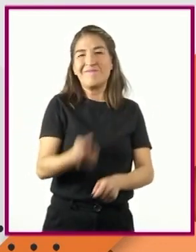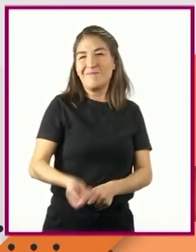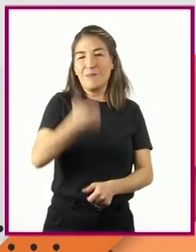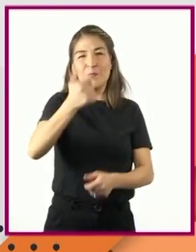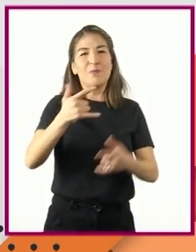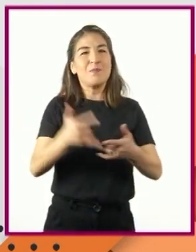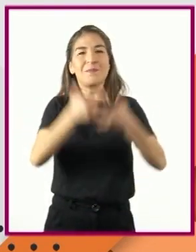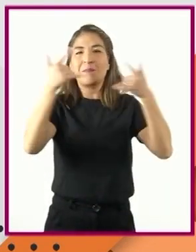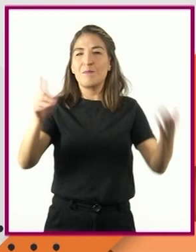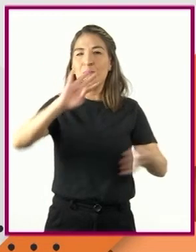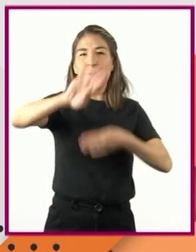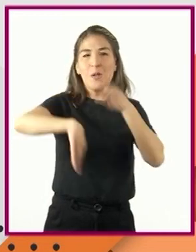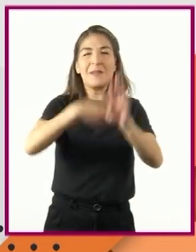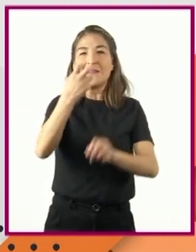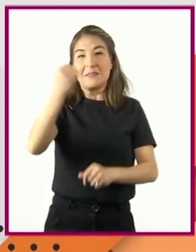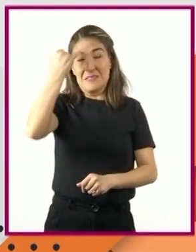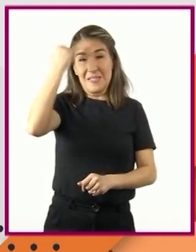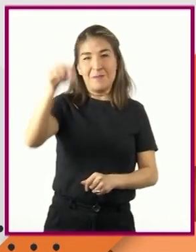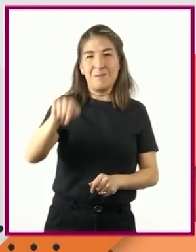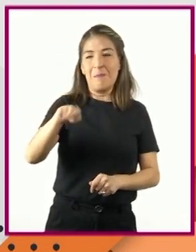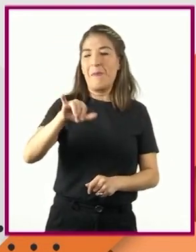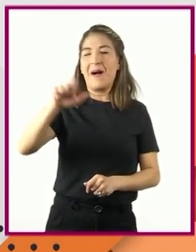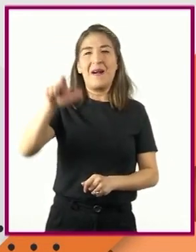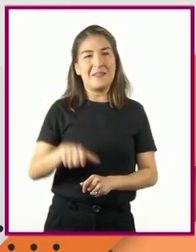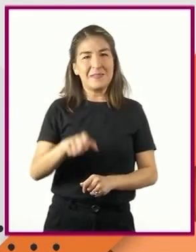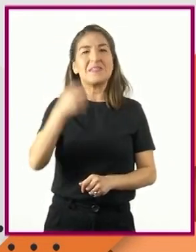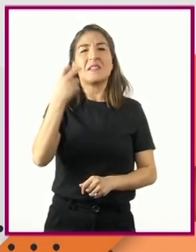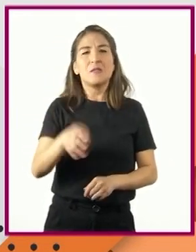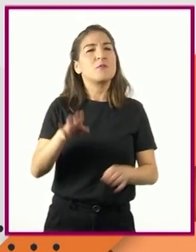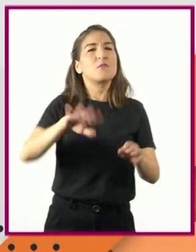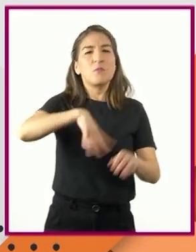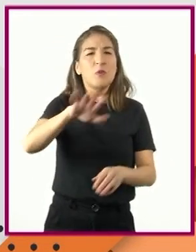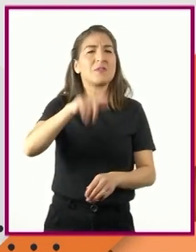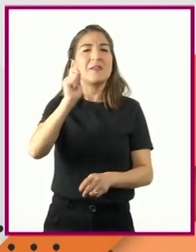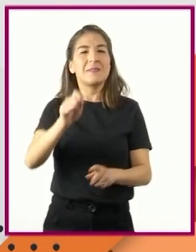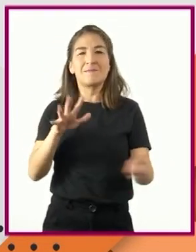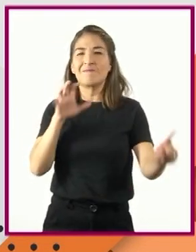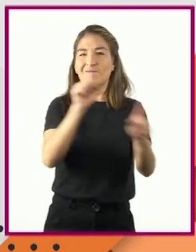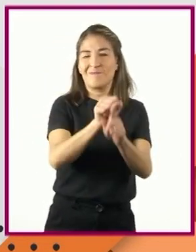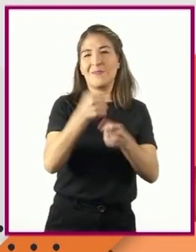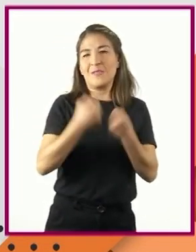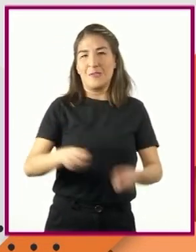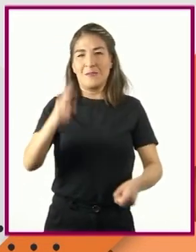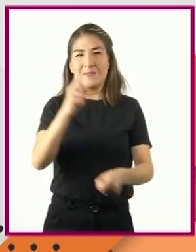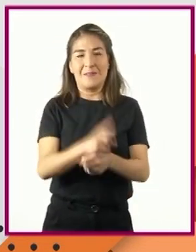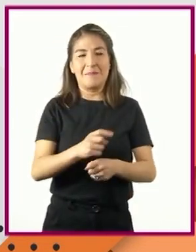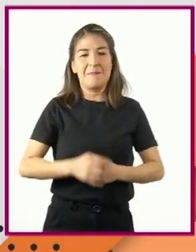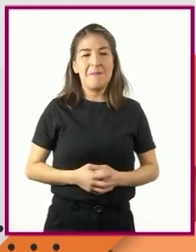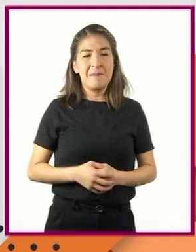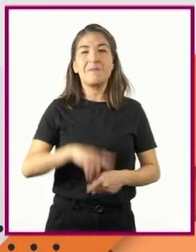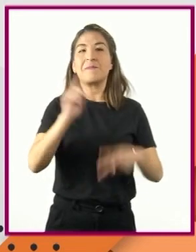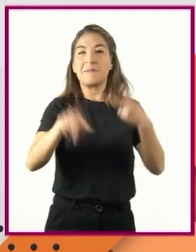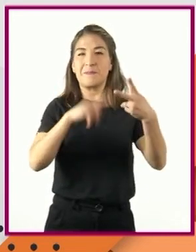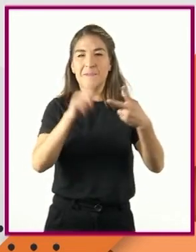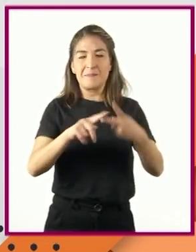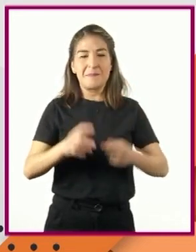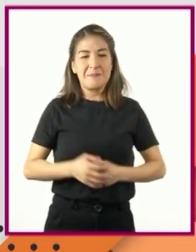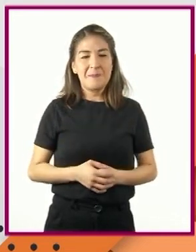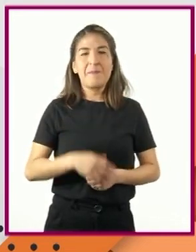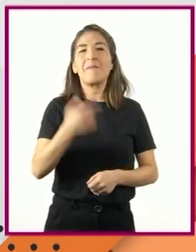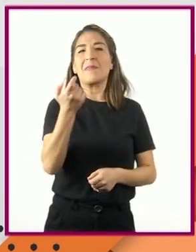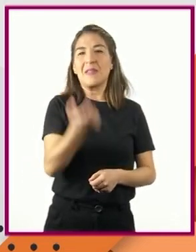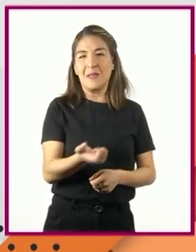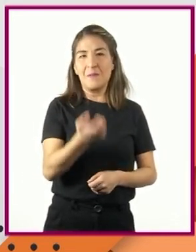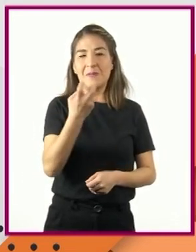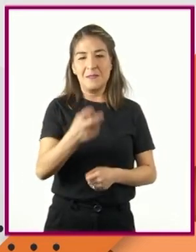mundial donde los ideales del marxismo buscaron implantarse en la sociedad. 2. En la